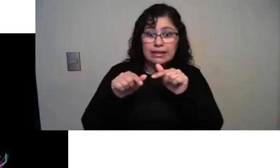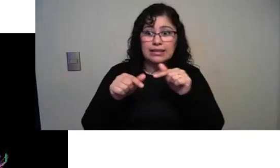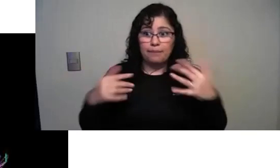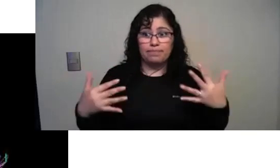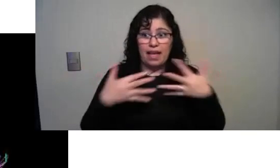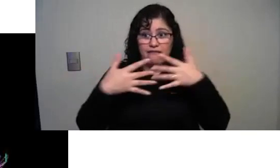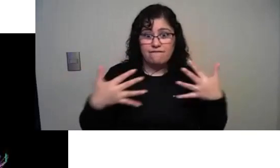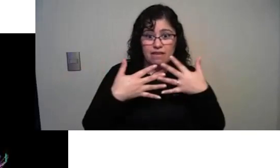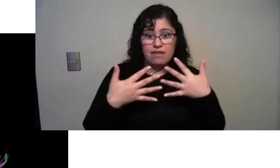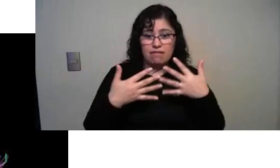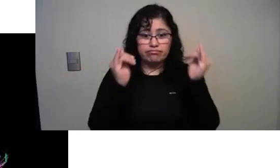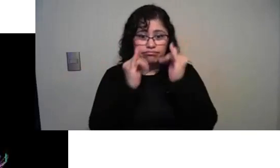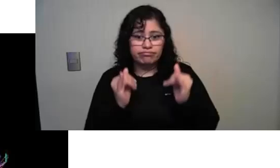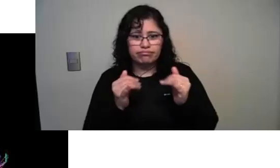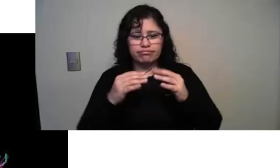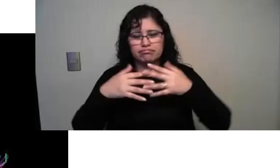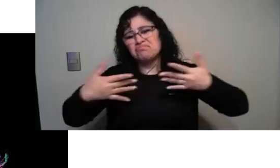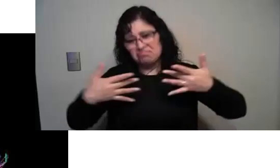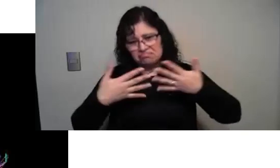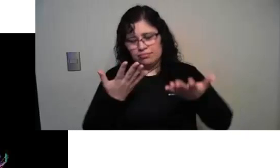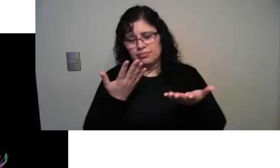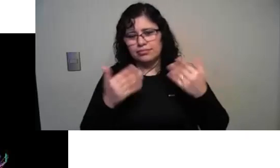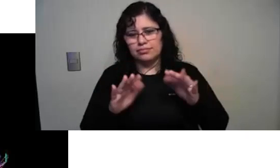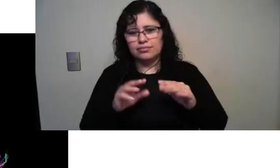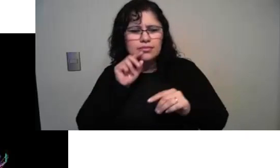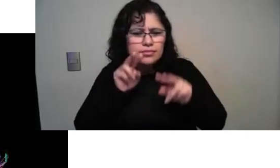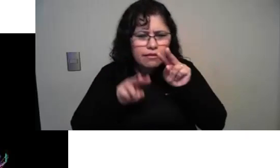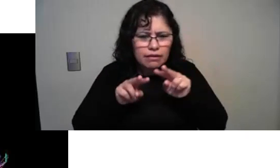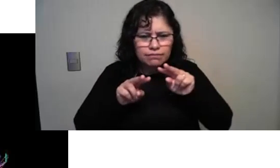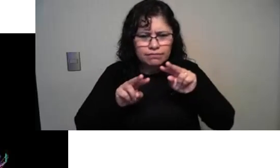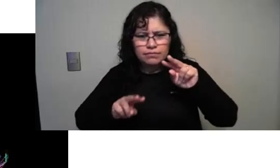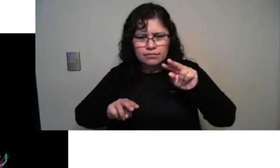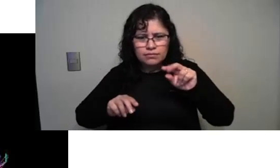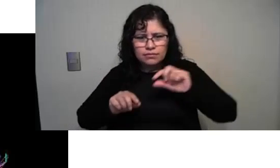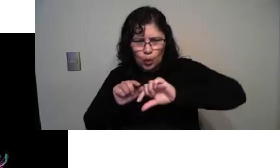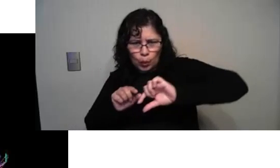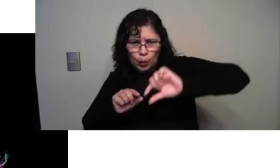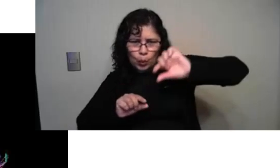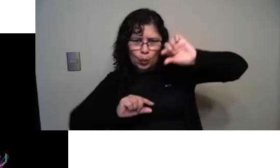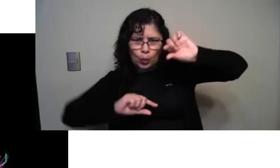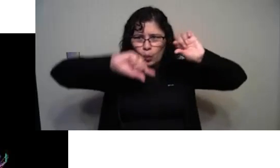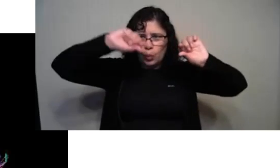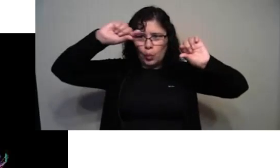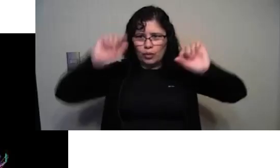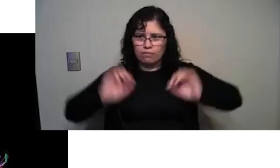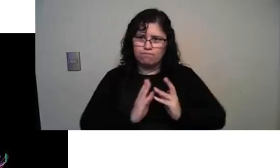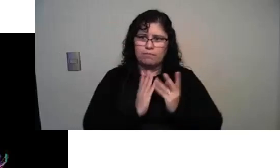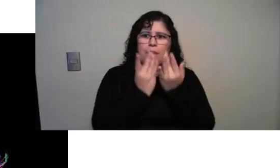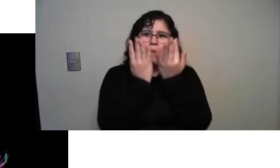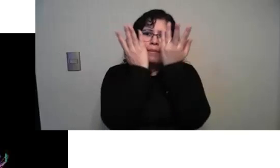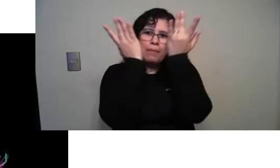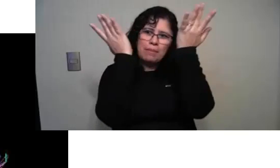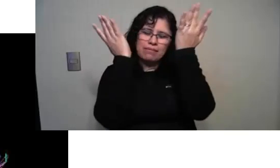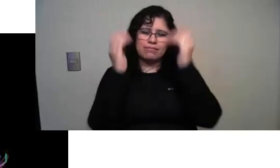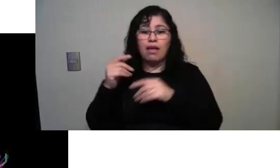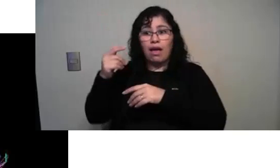están en forma horizontal. Luego, mire, si se fijan acá tenemos una gran cantidad de fibras que vienen desde niveles